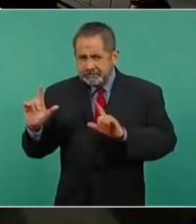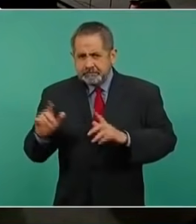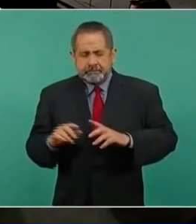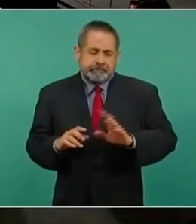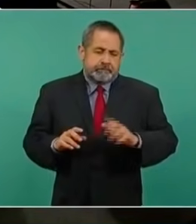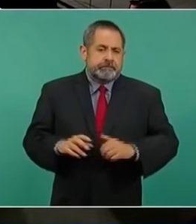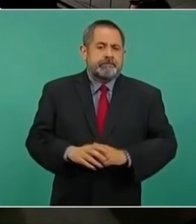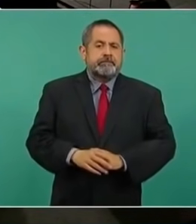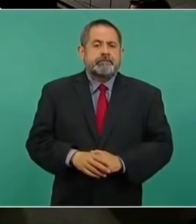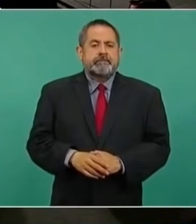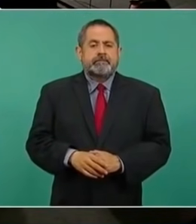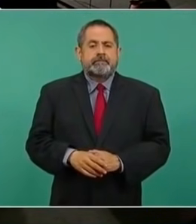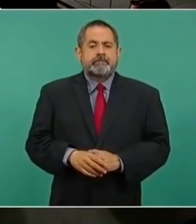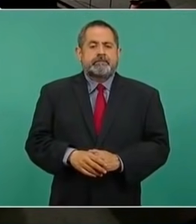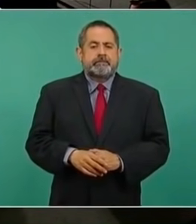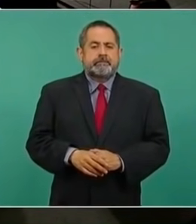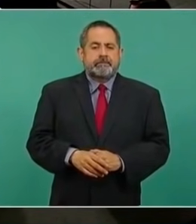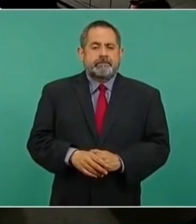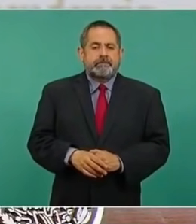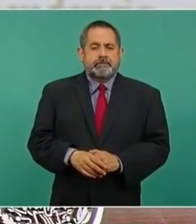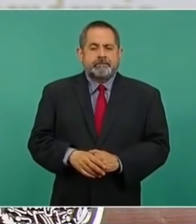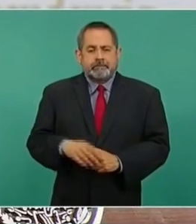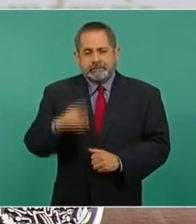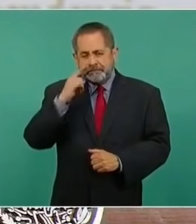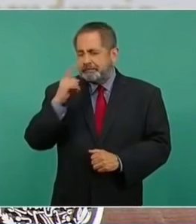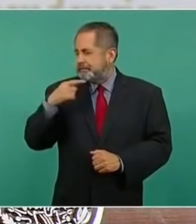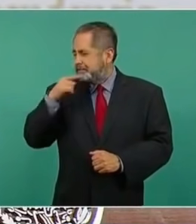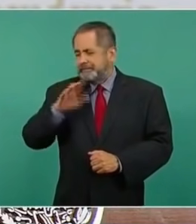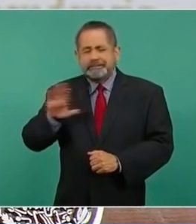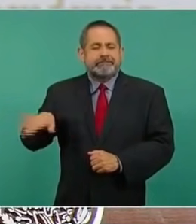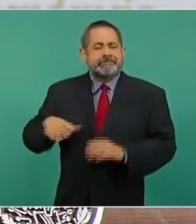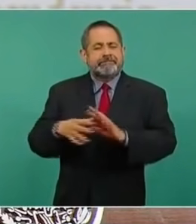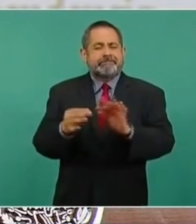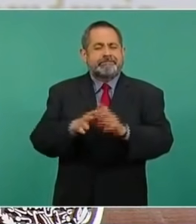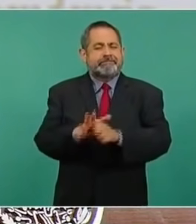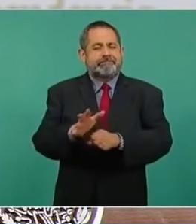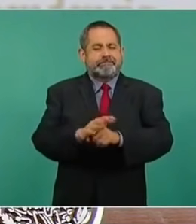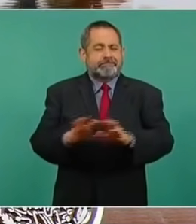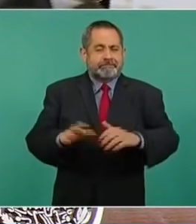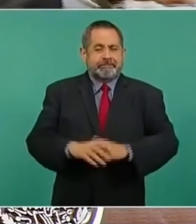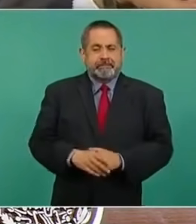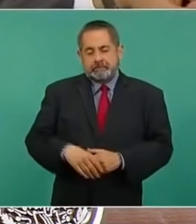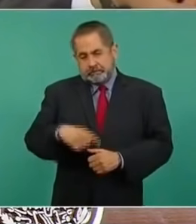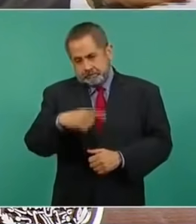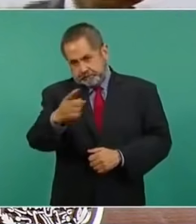Bueno, además, ¿para qué? Ya con esto es suficiente. A ver, para adelante.